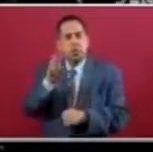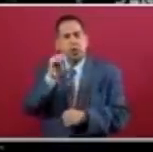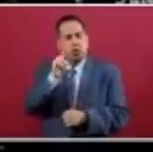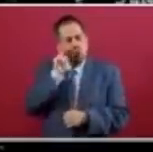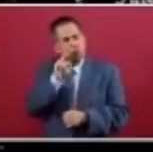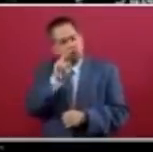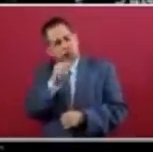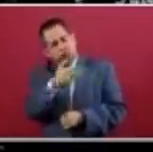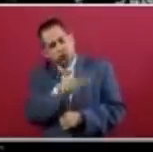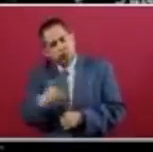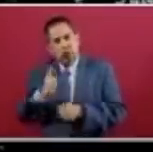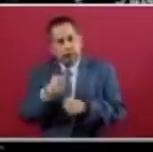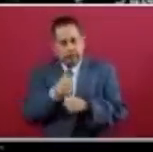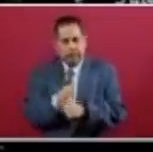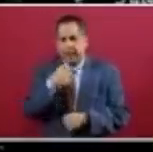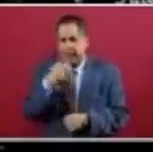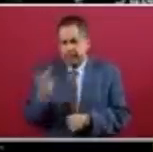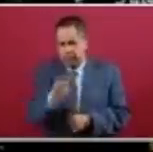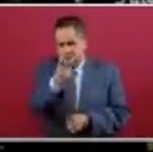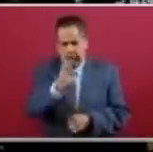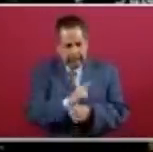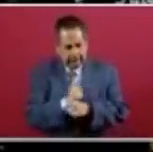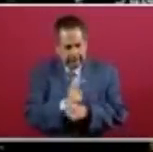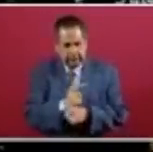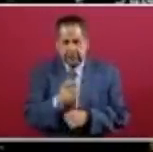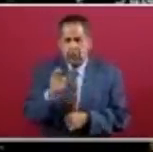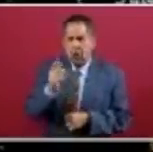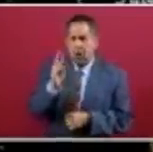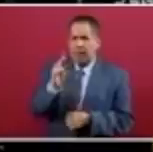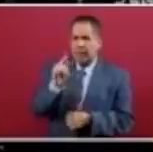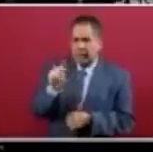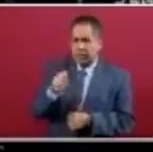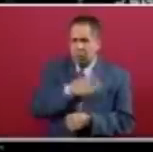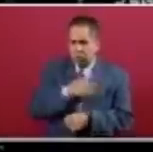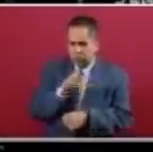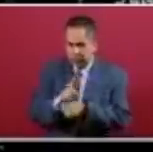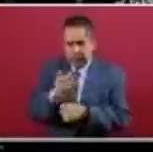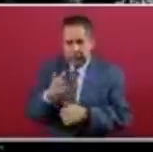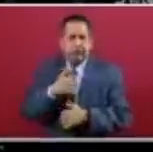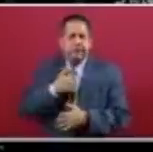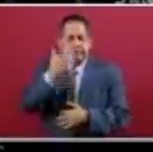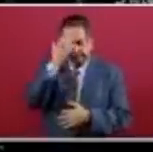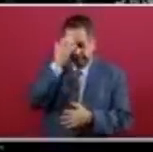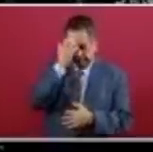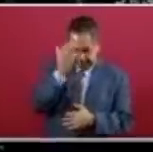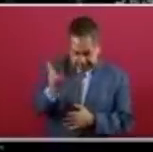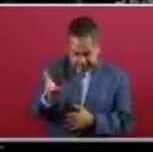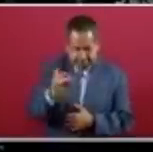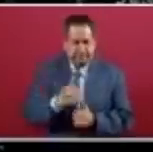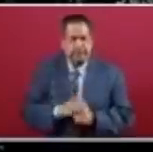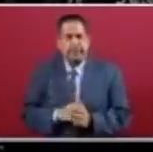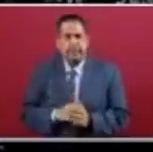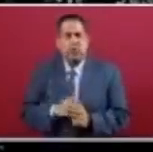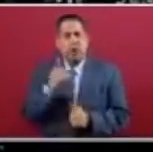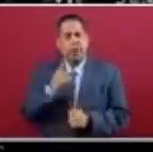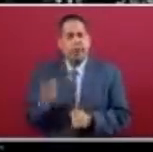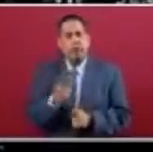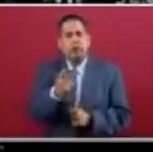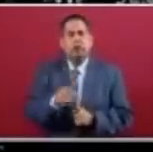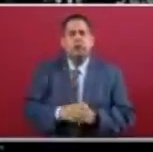trabajo, licenciado. Una pregunta, licenciado Bartlett. Buenos días. Nos conocemos. Una